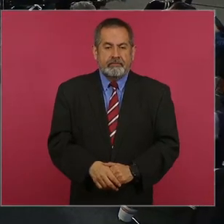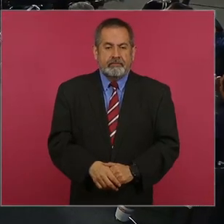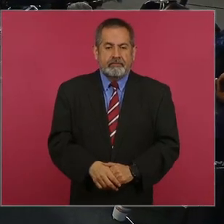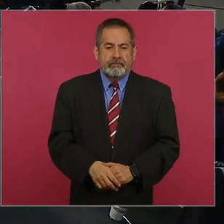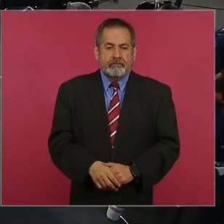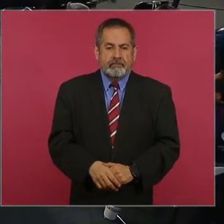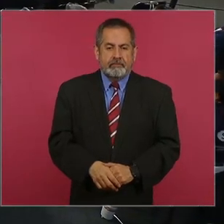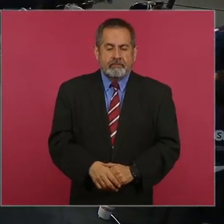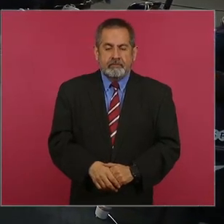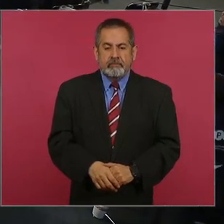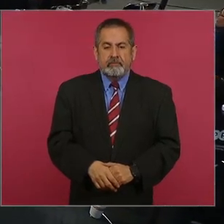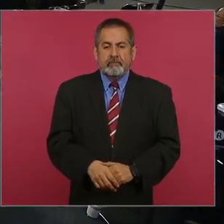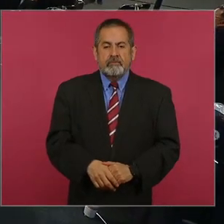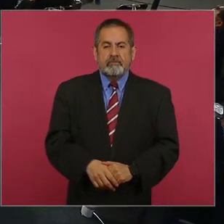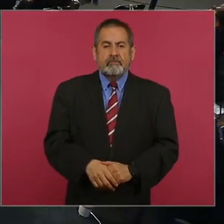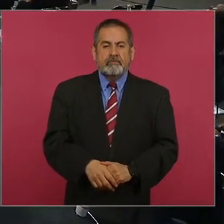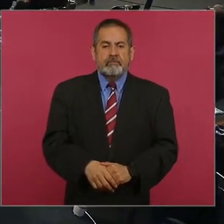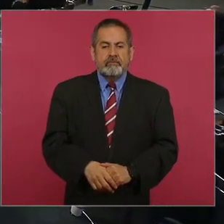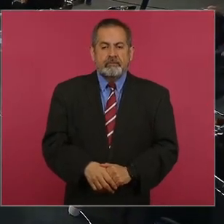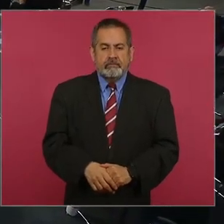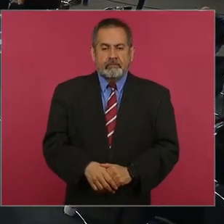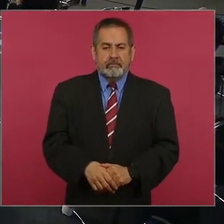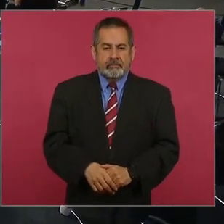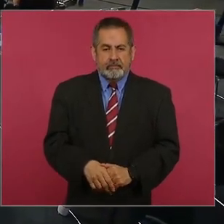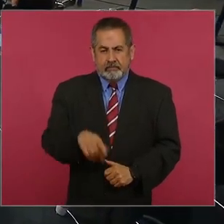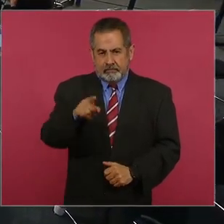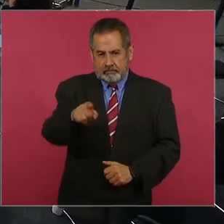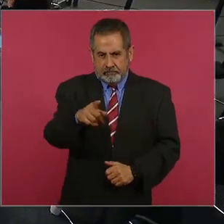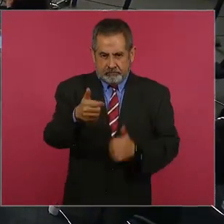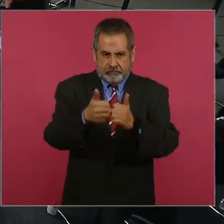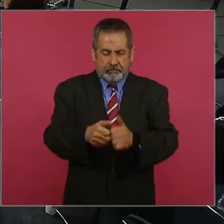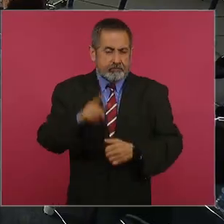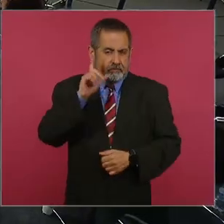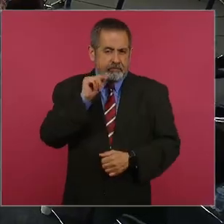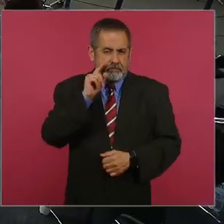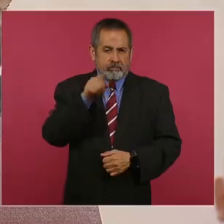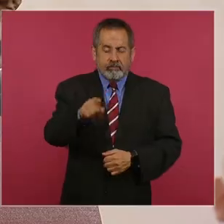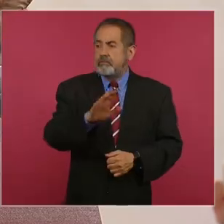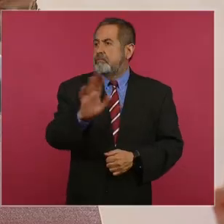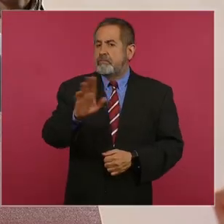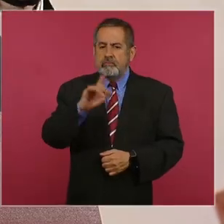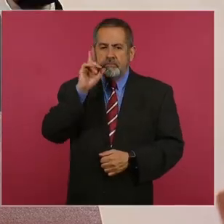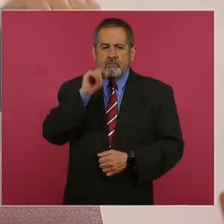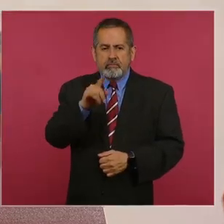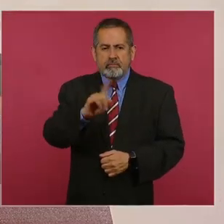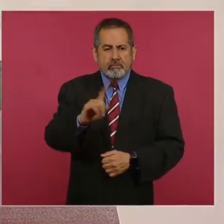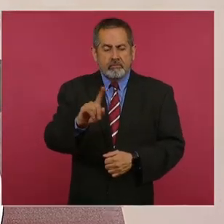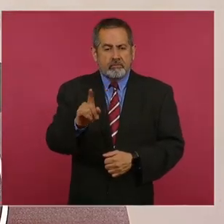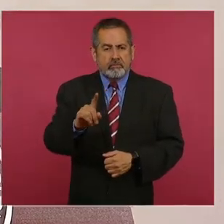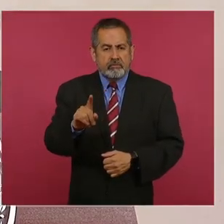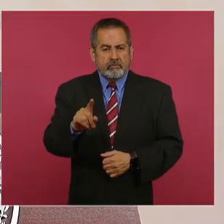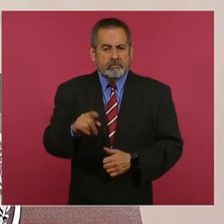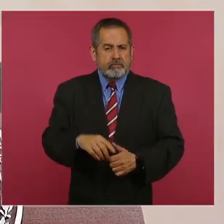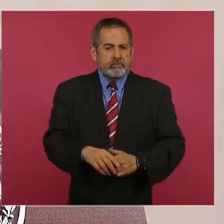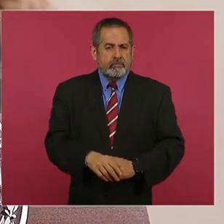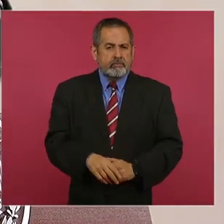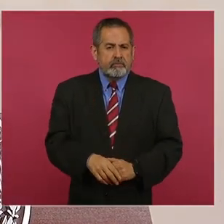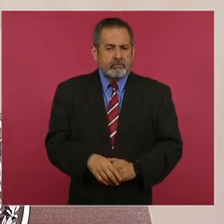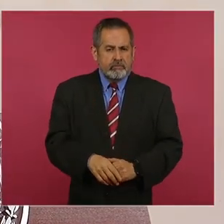tú tú te vas a quedar mañana ah no pero mañana no vamos vamos